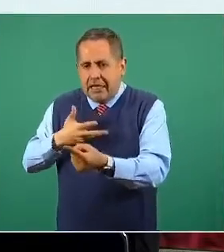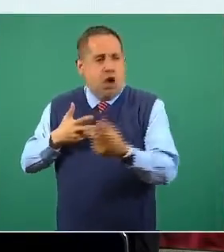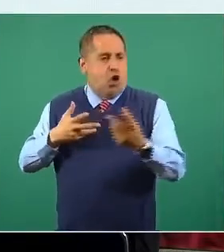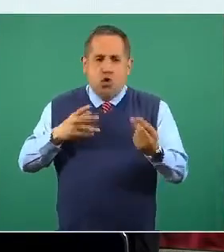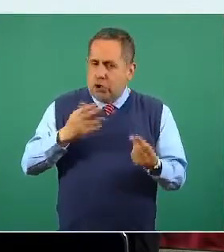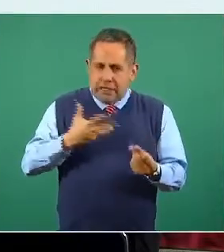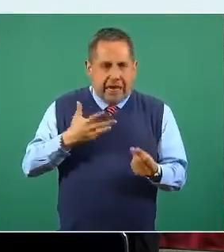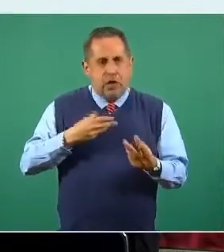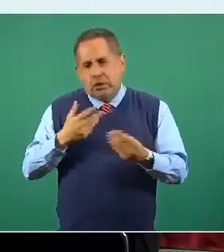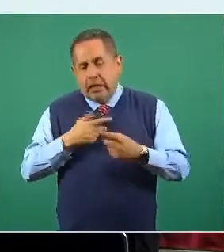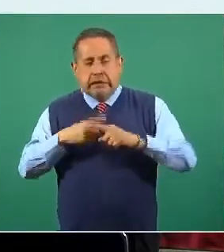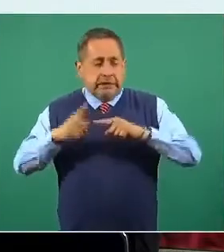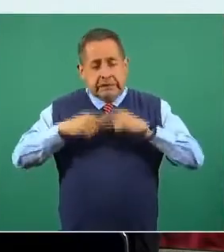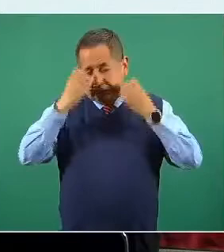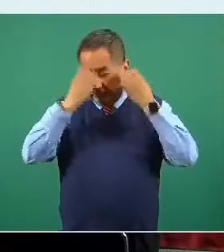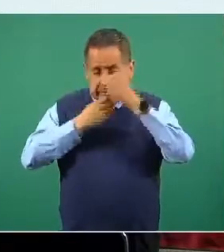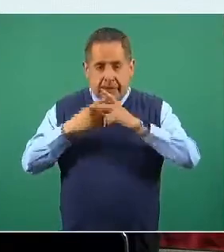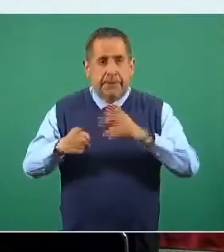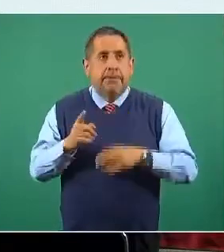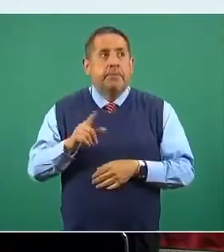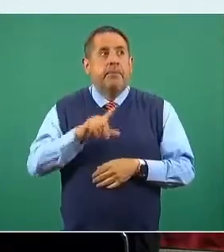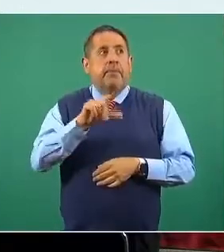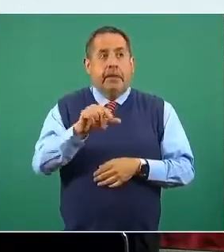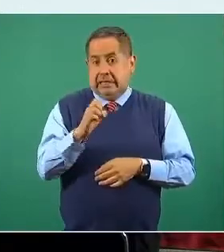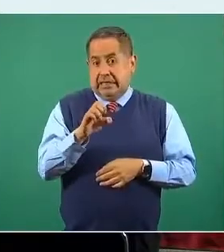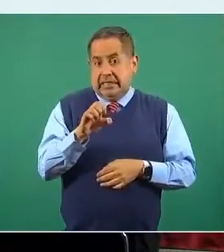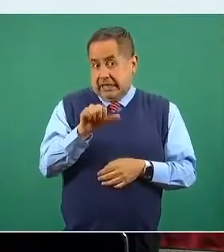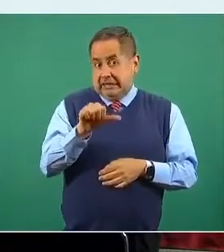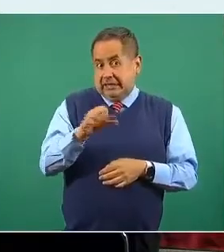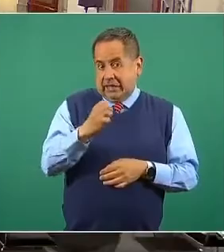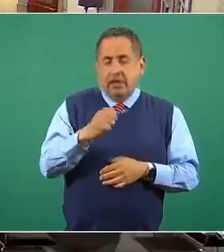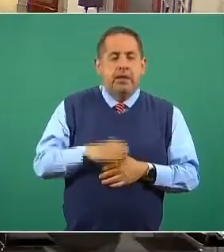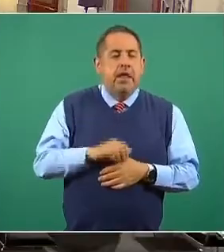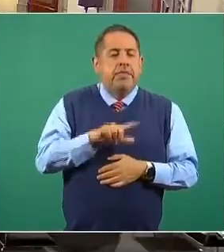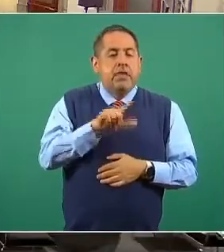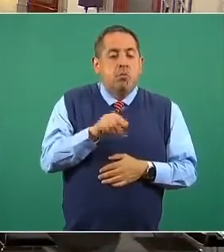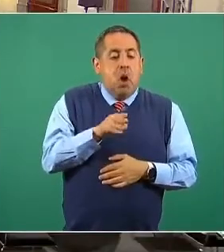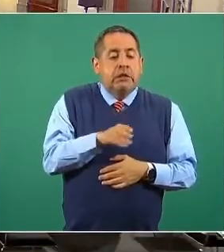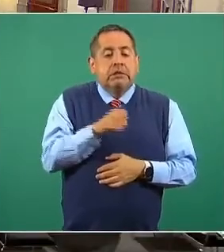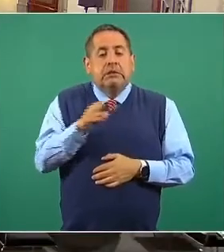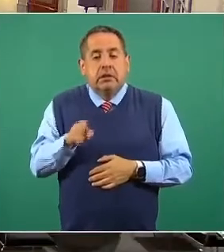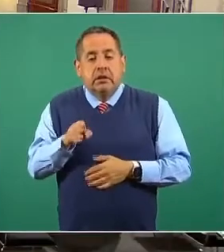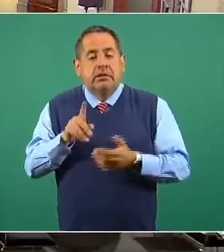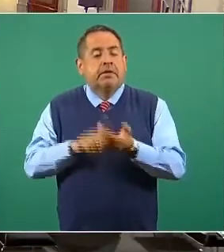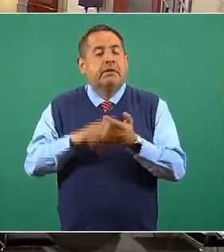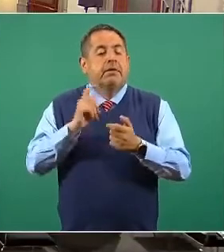como el 16 de enero. Y semanas después solamente esta capacidad fue